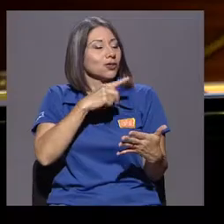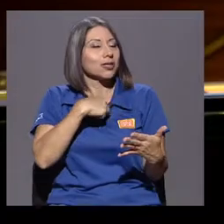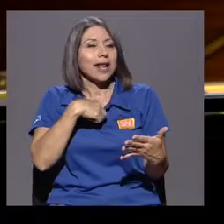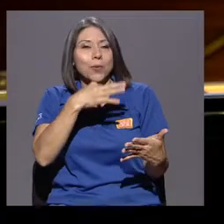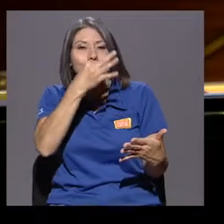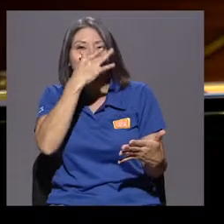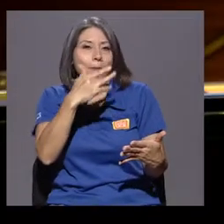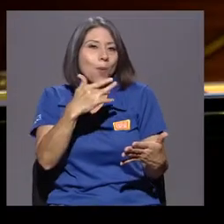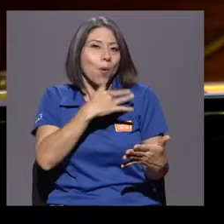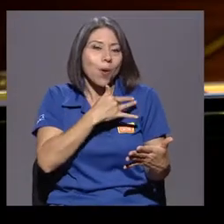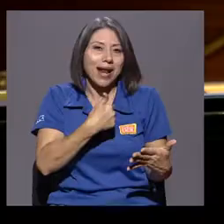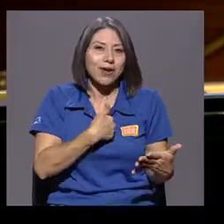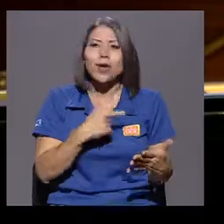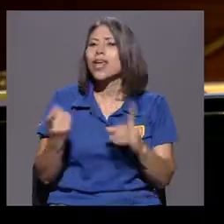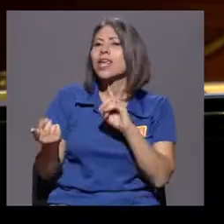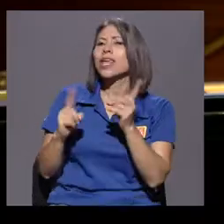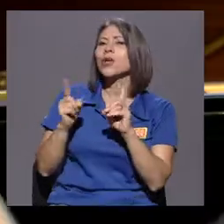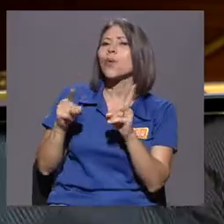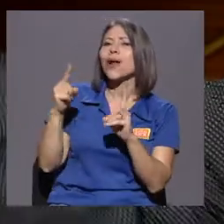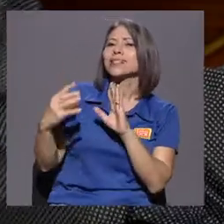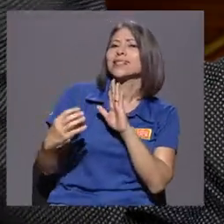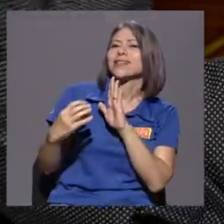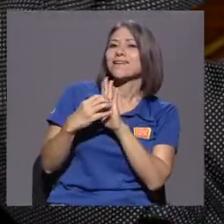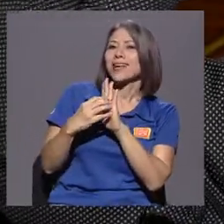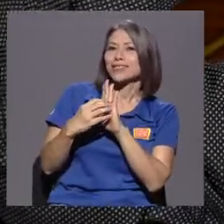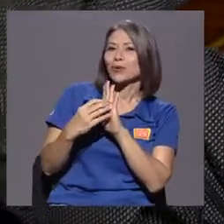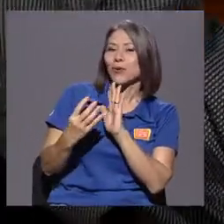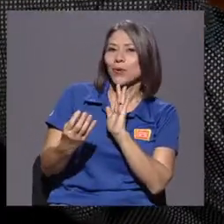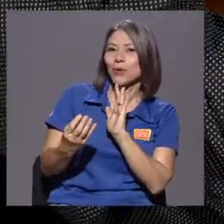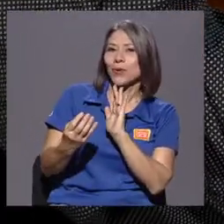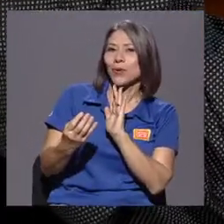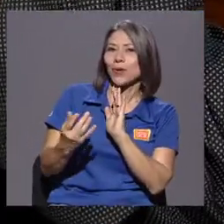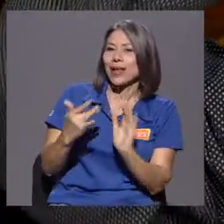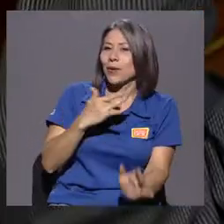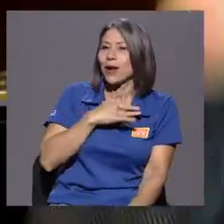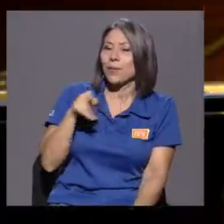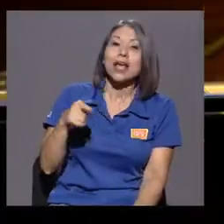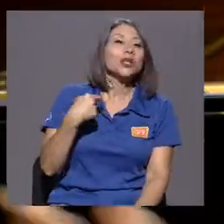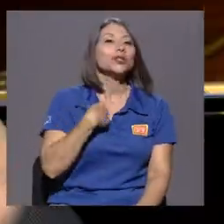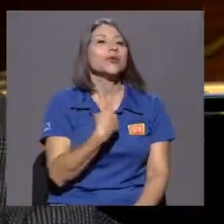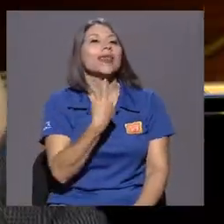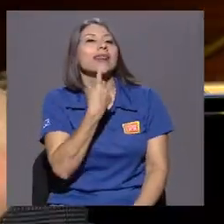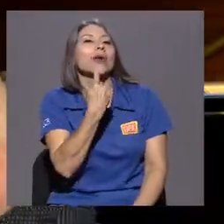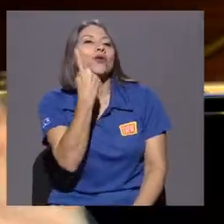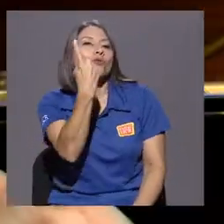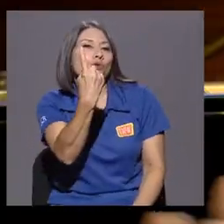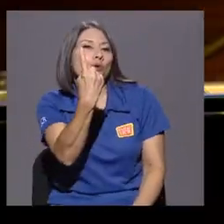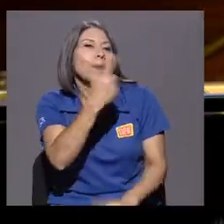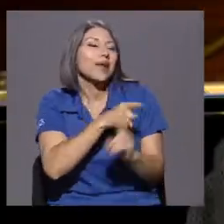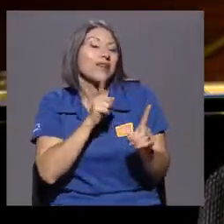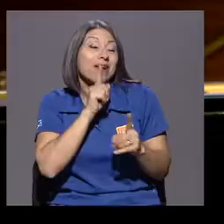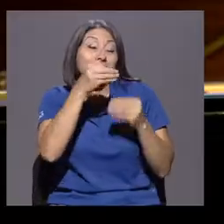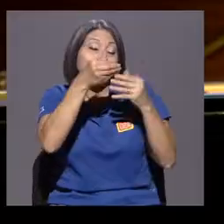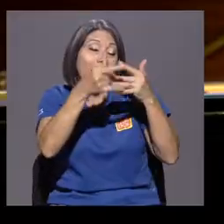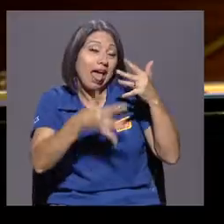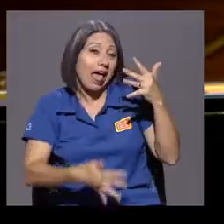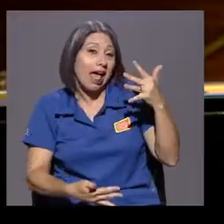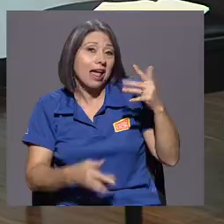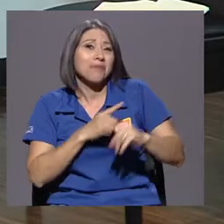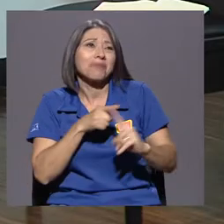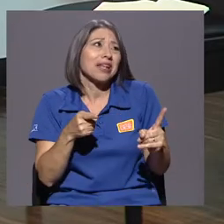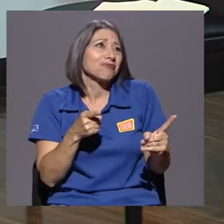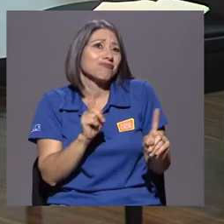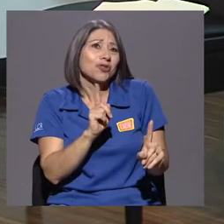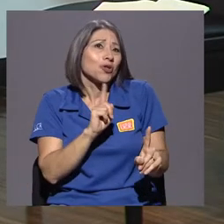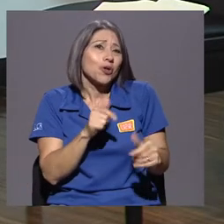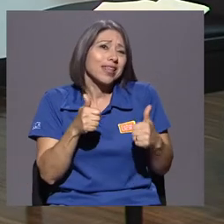verso te doy uno entre mil te doy uno entre mil pero no tiene gracias porque lo bonito es el poema entero